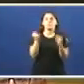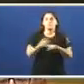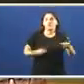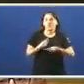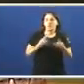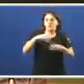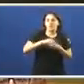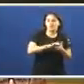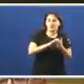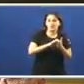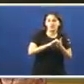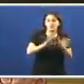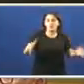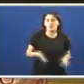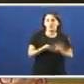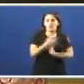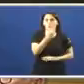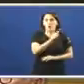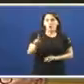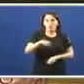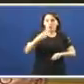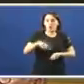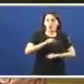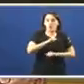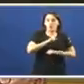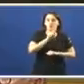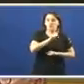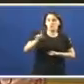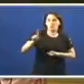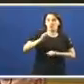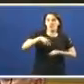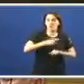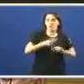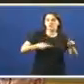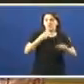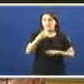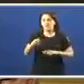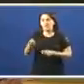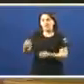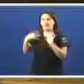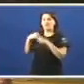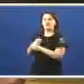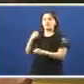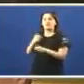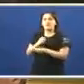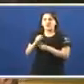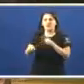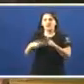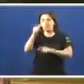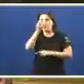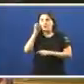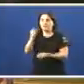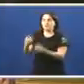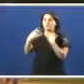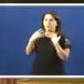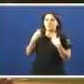no servizo de urxencias ronda as 11 horas de media. 11 horas de media, segundo nos trasladan os traballadores e as traballadoras. E, dende